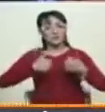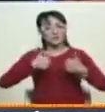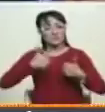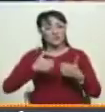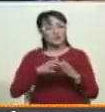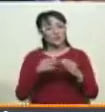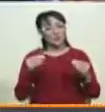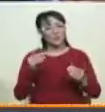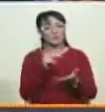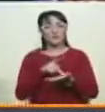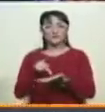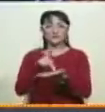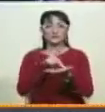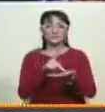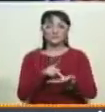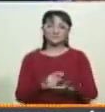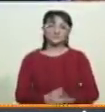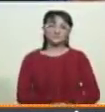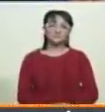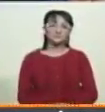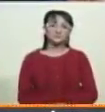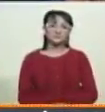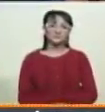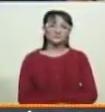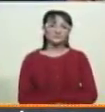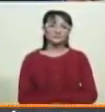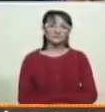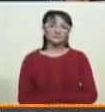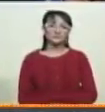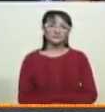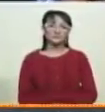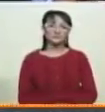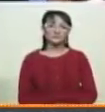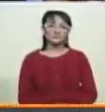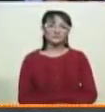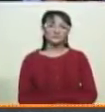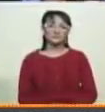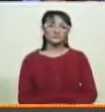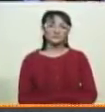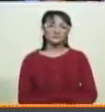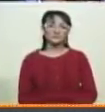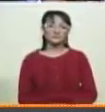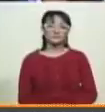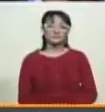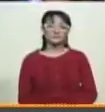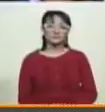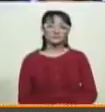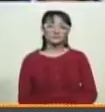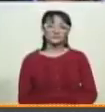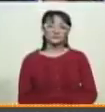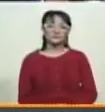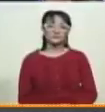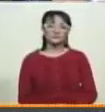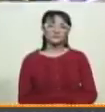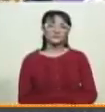todos los candidatos que participan. Déjame contestarle, después te contesto a ti con mucho gusto.